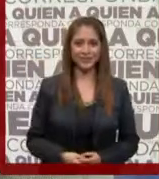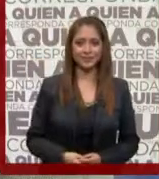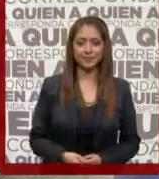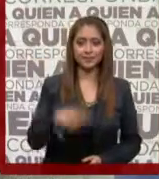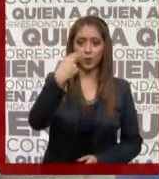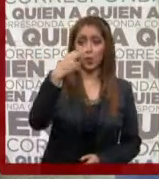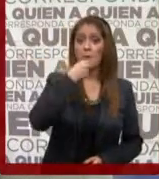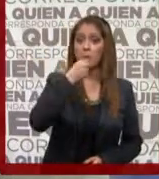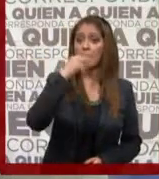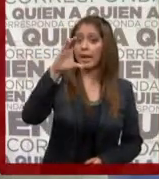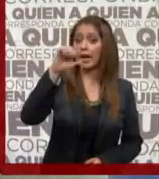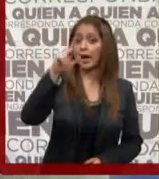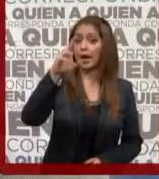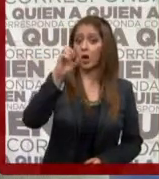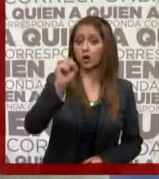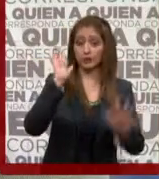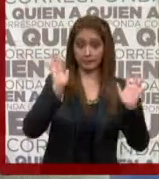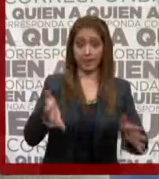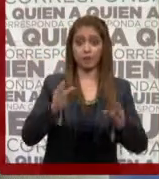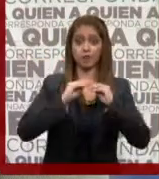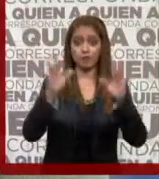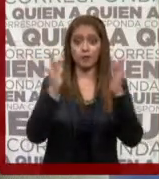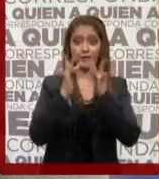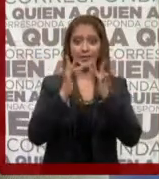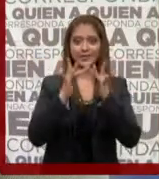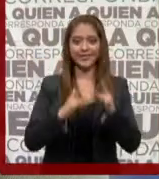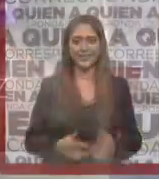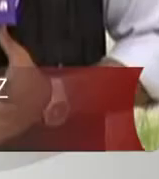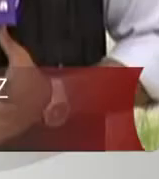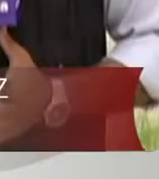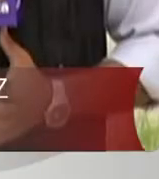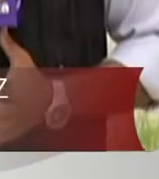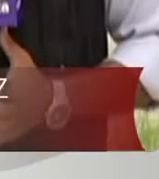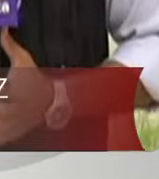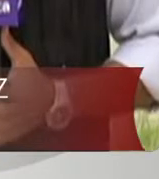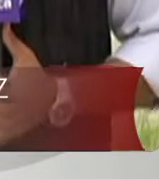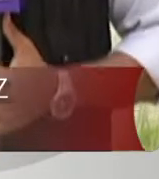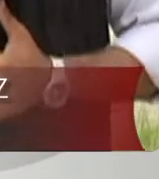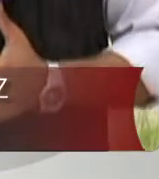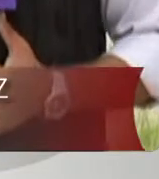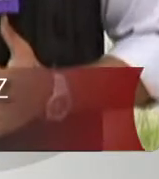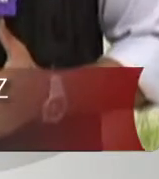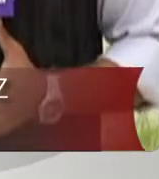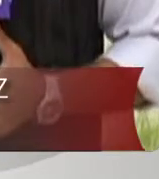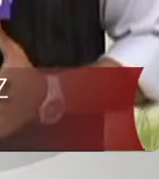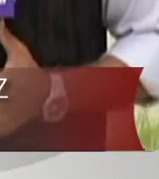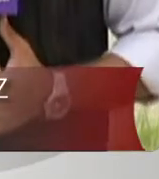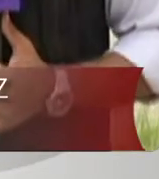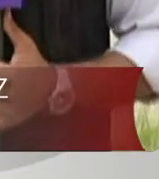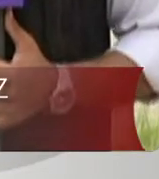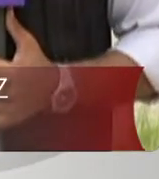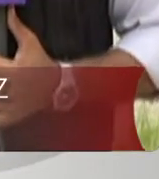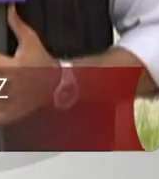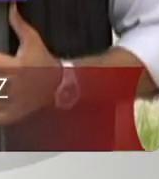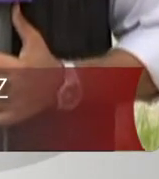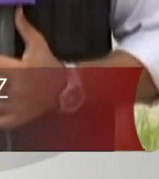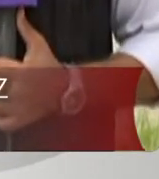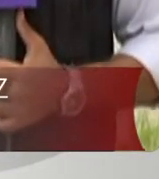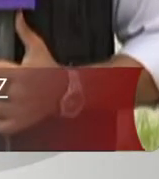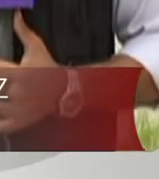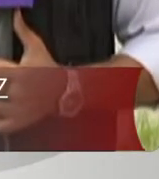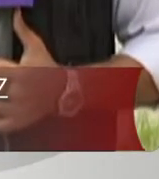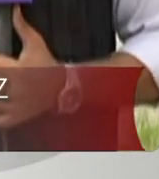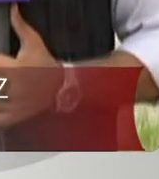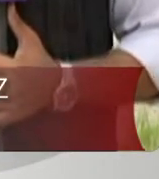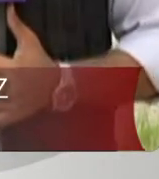Carlos, estás al aire. ¿Qué pasa, Carlos? Cuéntame. Hola, hola. Carlos. ¿Qué tal, Jorge? Muy buenas tardes. Te saludo desde Tierra